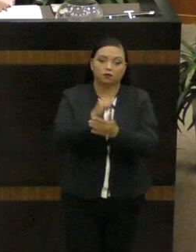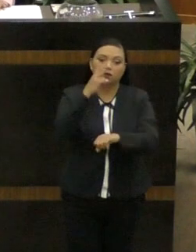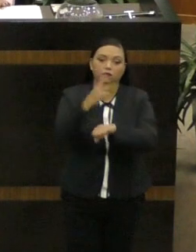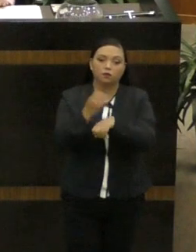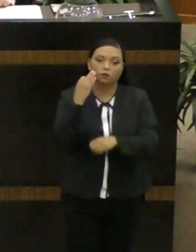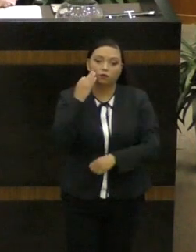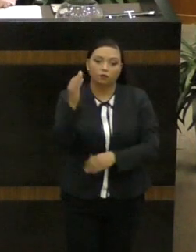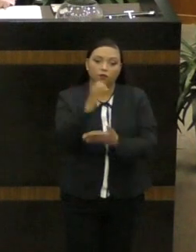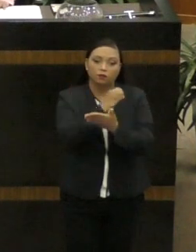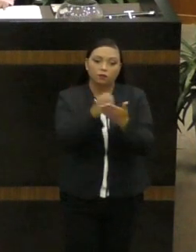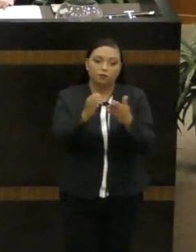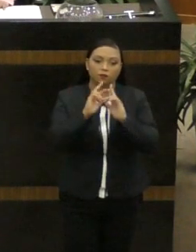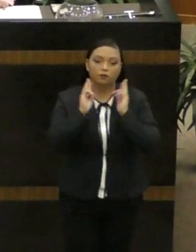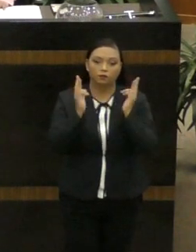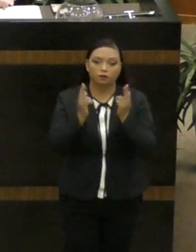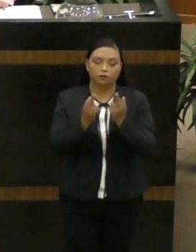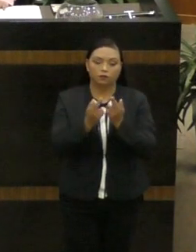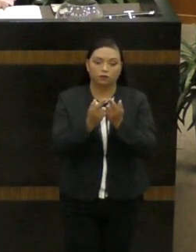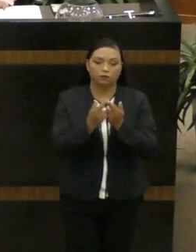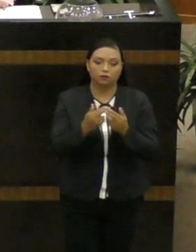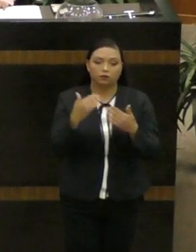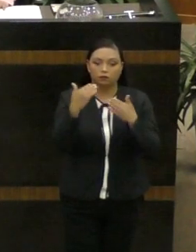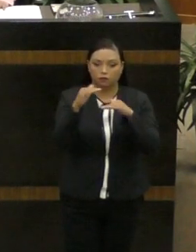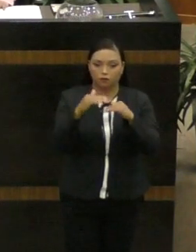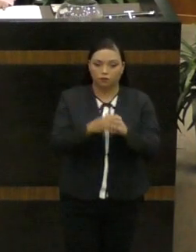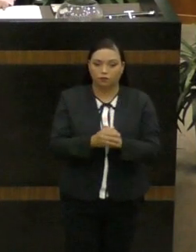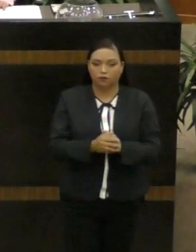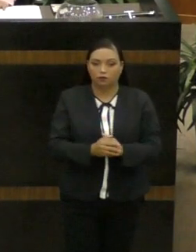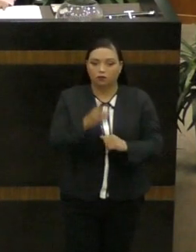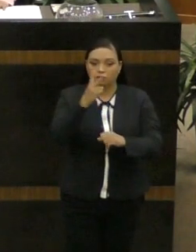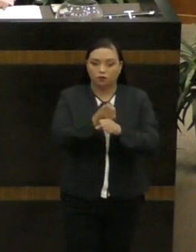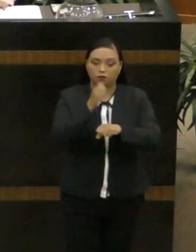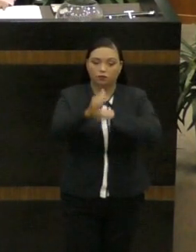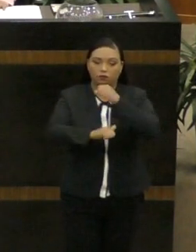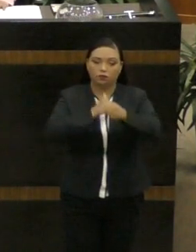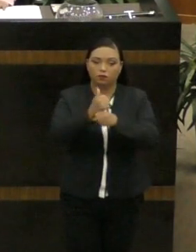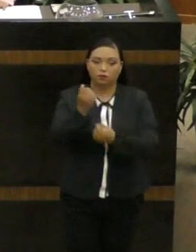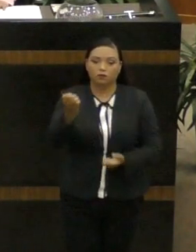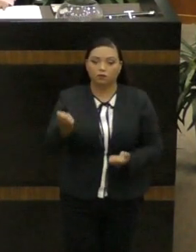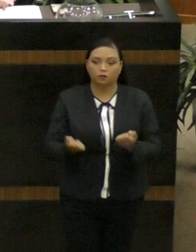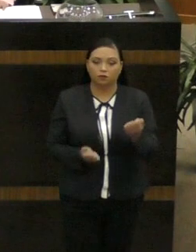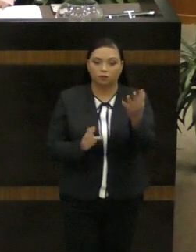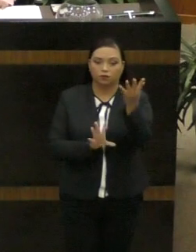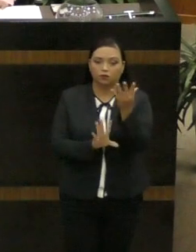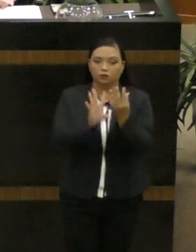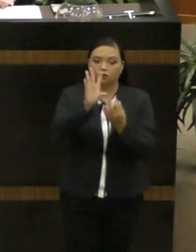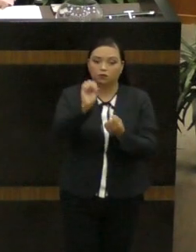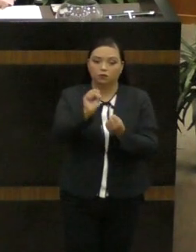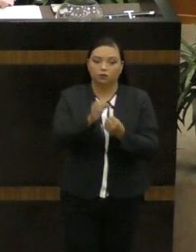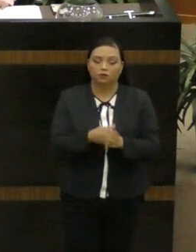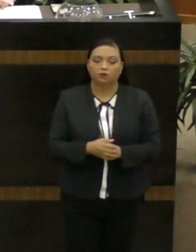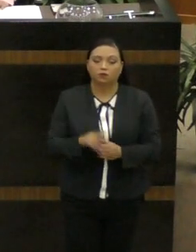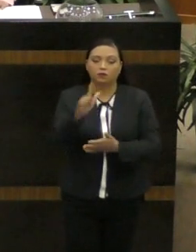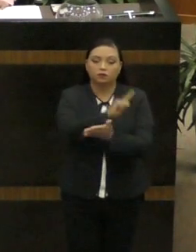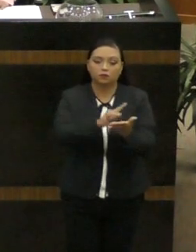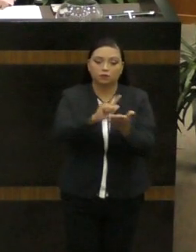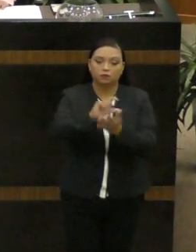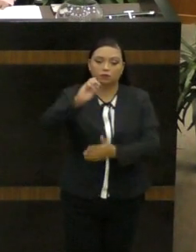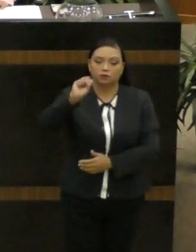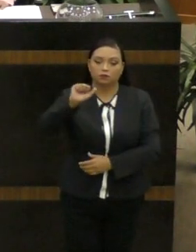periodo ordinario de sesiones correspondiente al segundo año del ejercicio constitucional de la